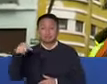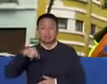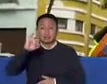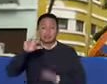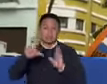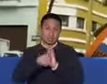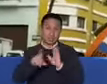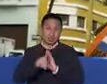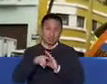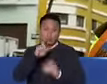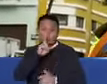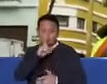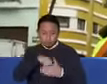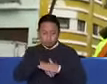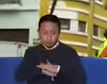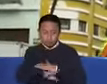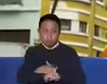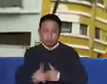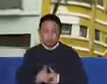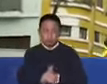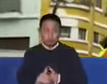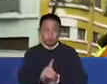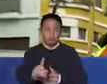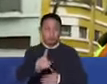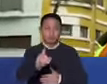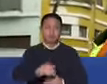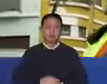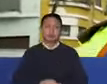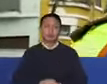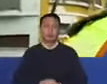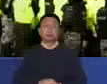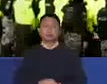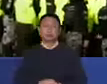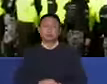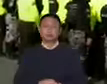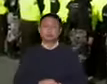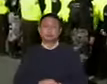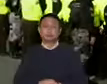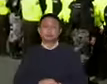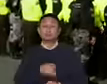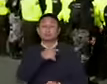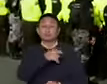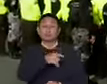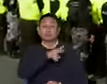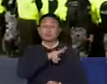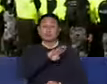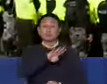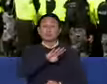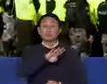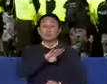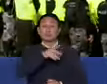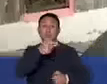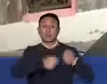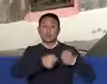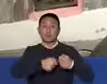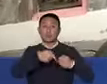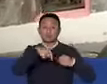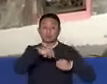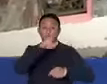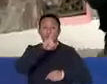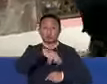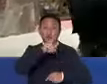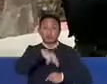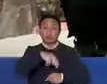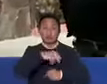país de forma ilegal, por alguna trocha, por algún lugar clandestino. Solo en el sector de la 24 de mayo, en los dos meses, 15 días